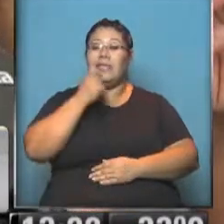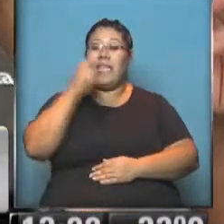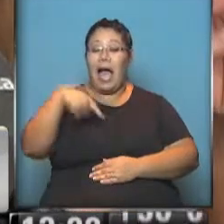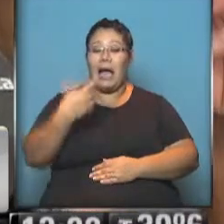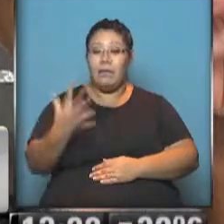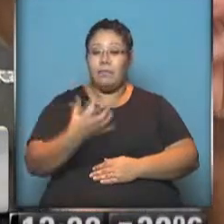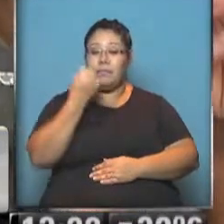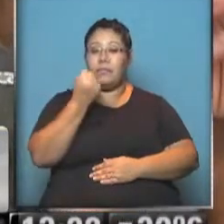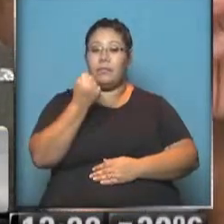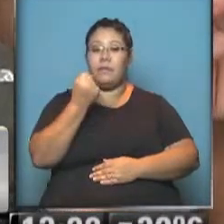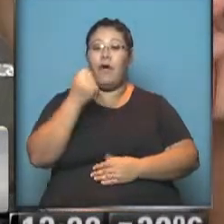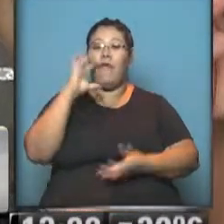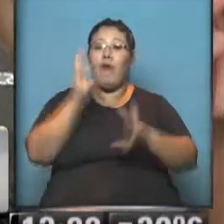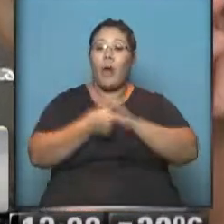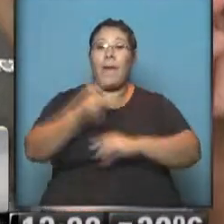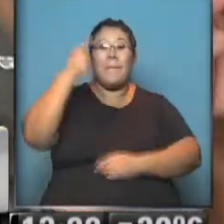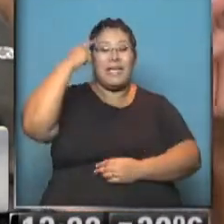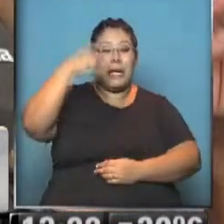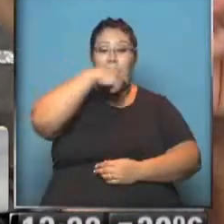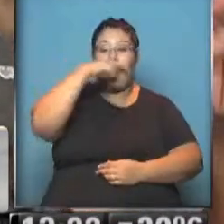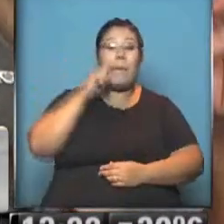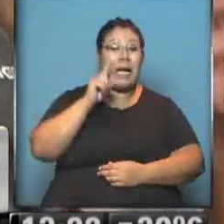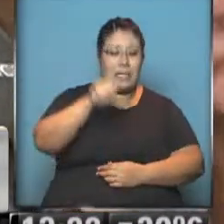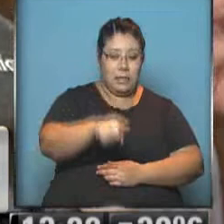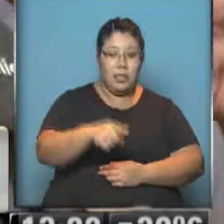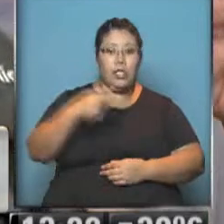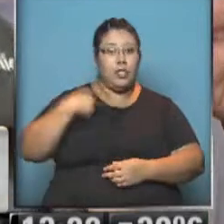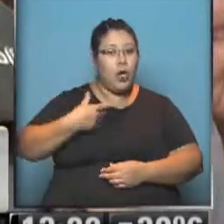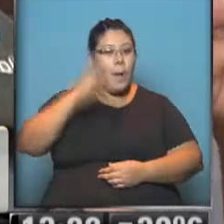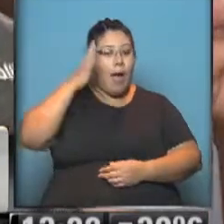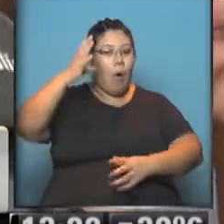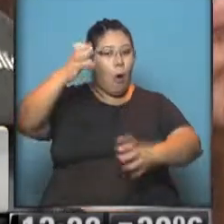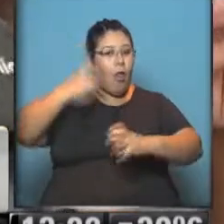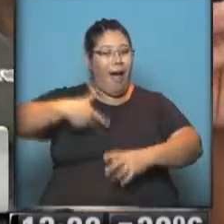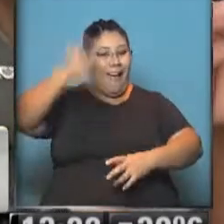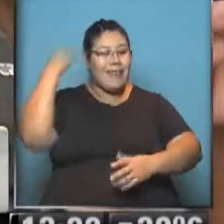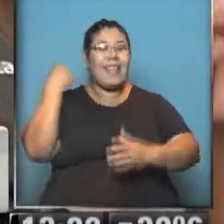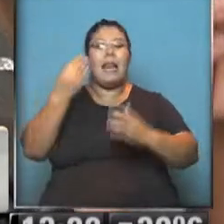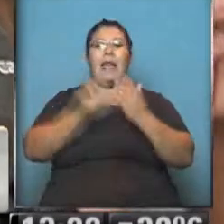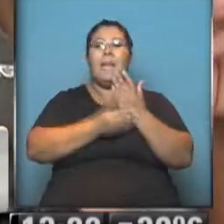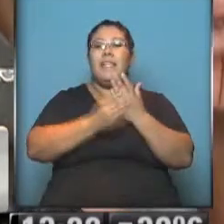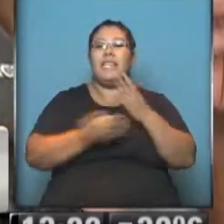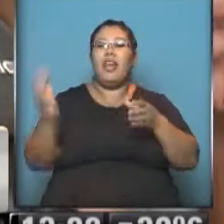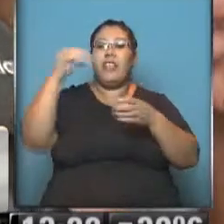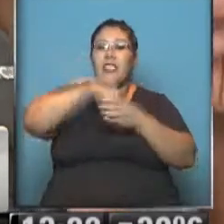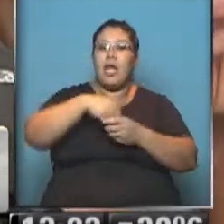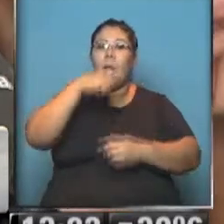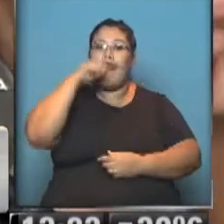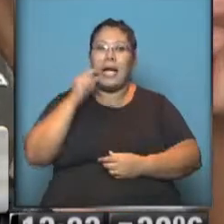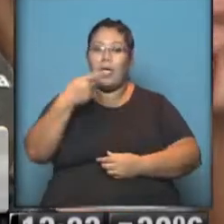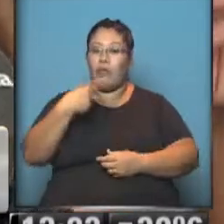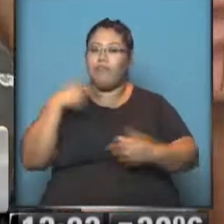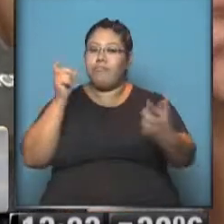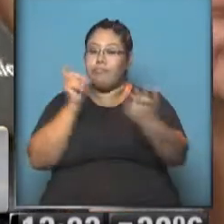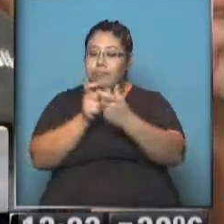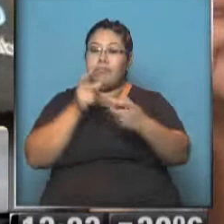marco de su manera de pensar. Macri lo tiene. Yo recuerdo haber discutido fuertemente en el Ministerio de Interior con el tema del indoamericano, donde él le estuvo diciendo, como si